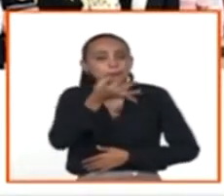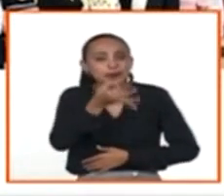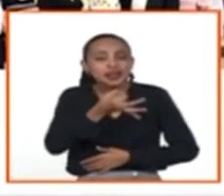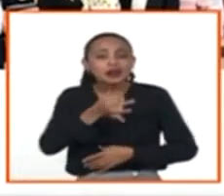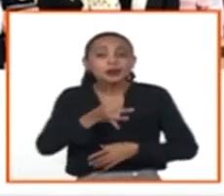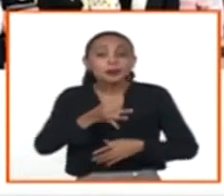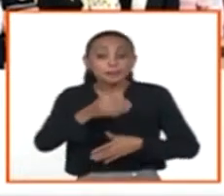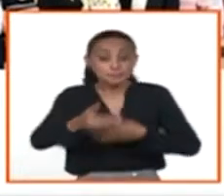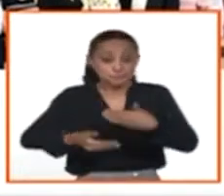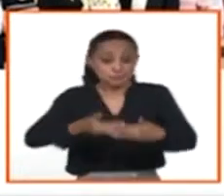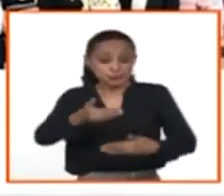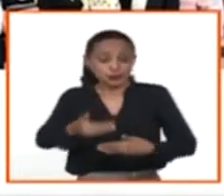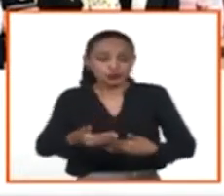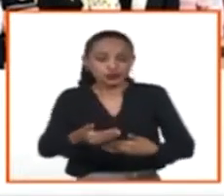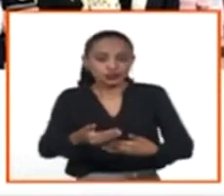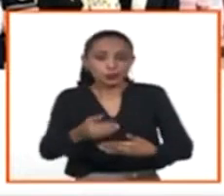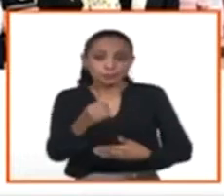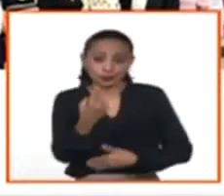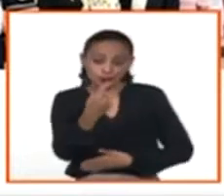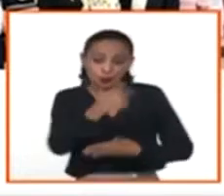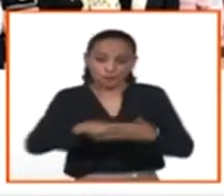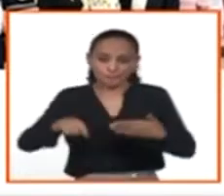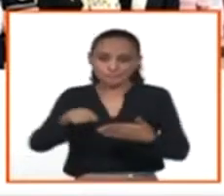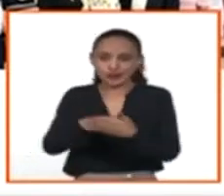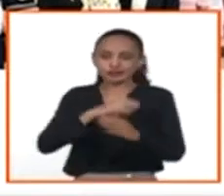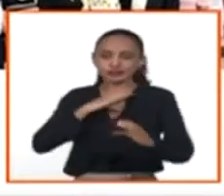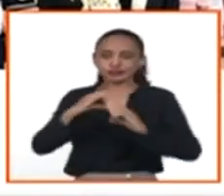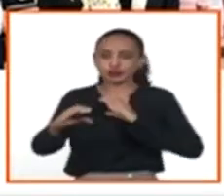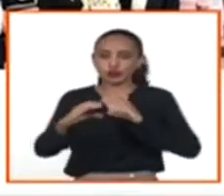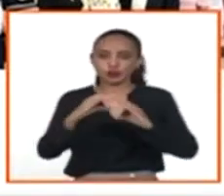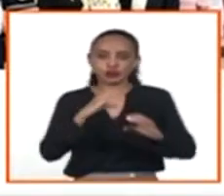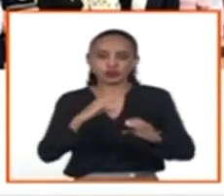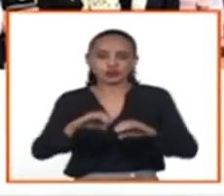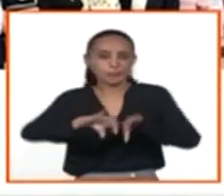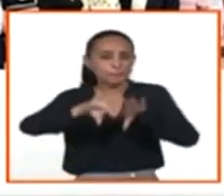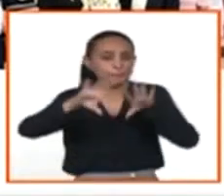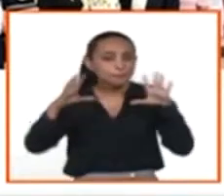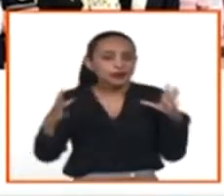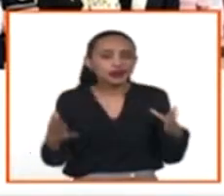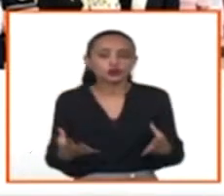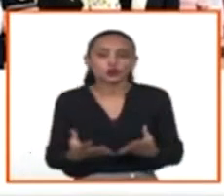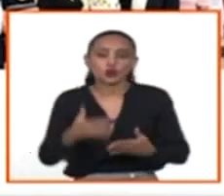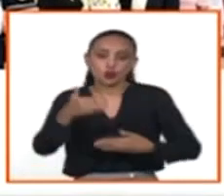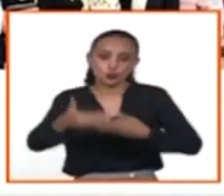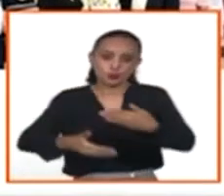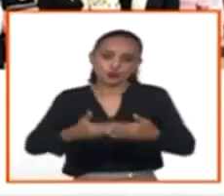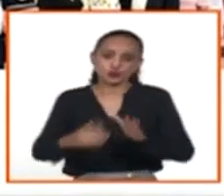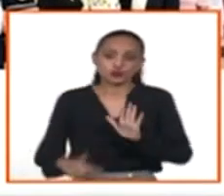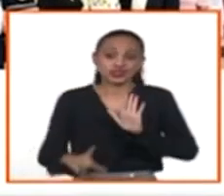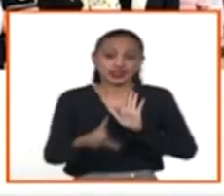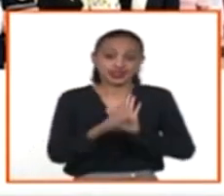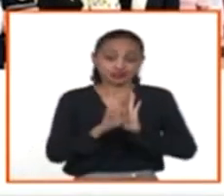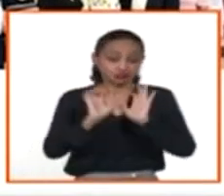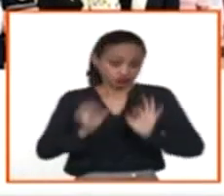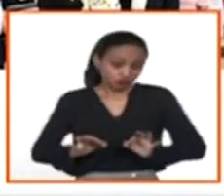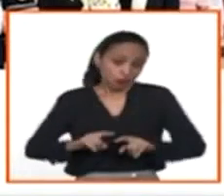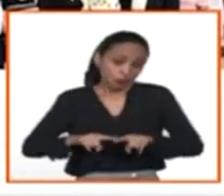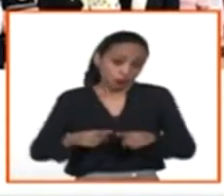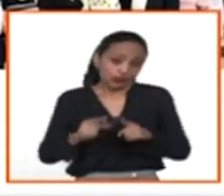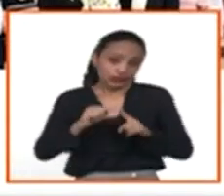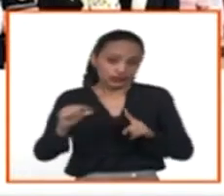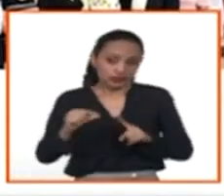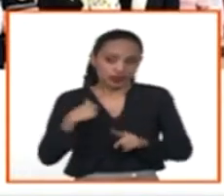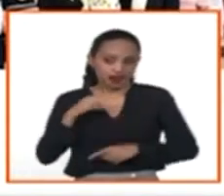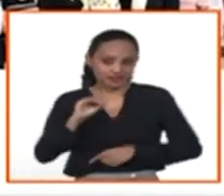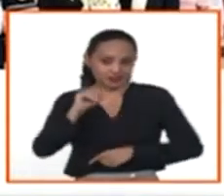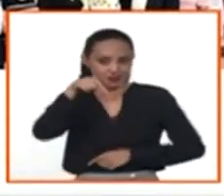proceso se elaboró un plan de comunicación para todo el proceso que conllevaba esta ley. Justamente por los temas que hemos comentado aquí, o sea,